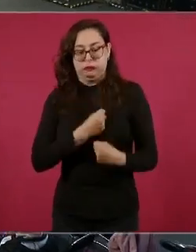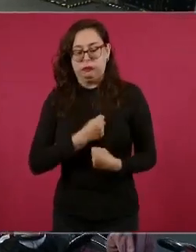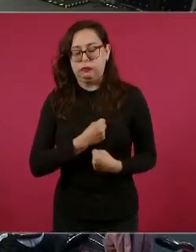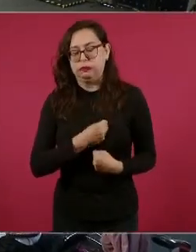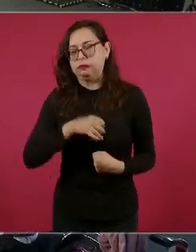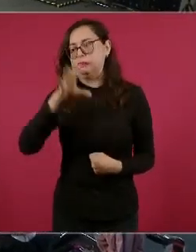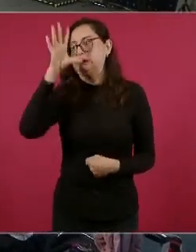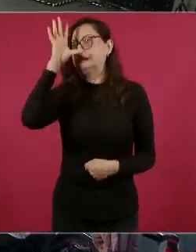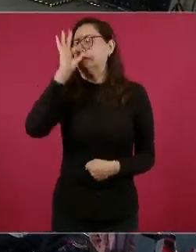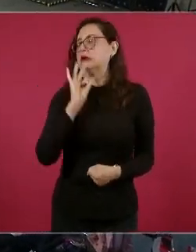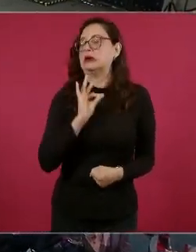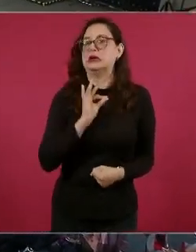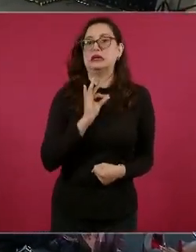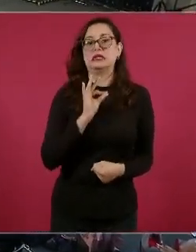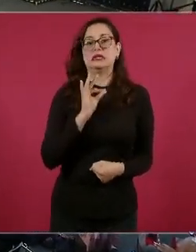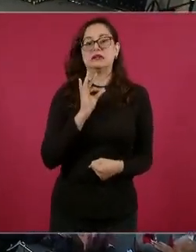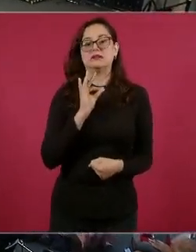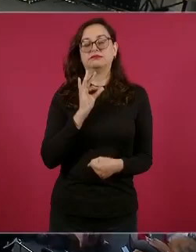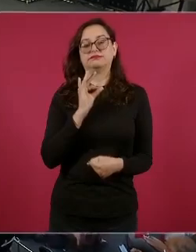no se pudo